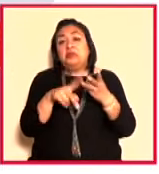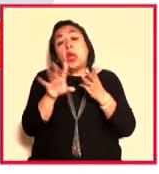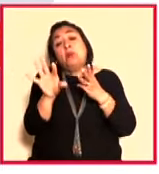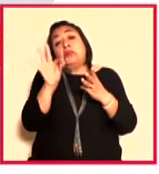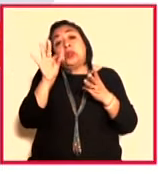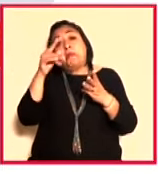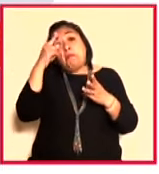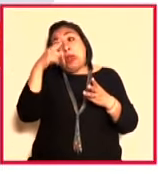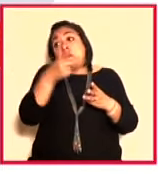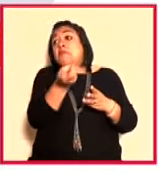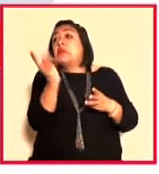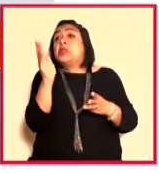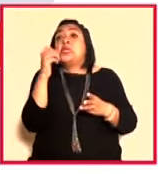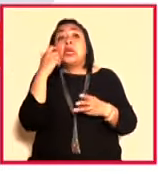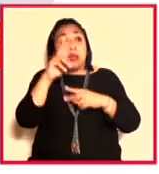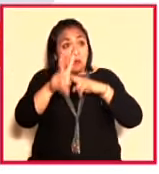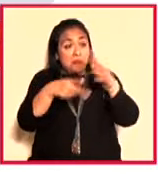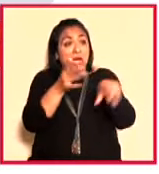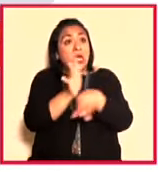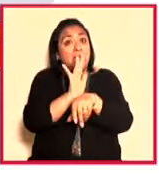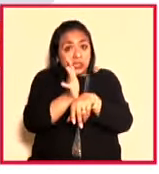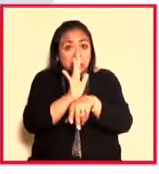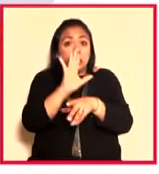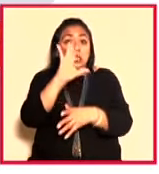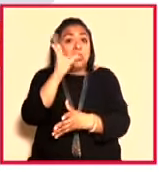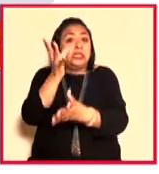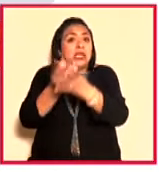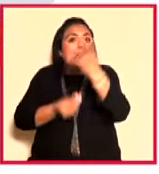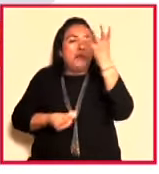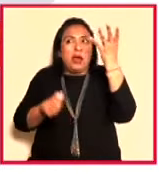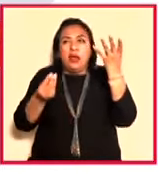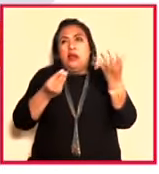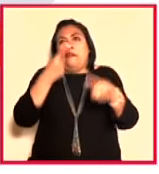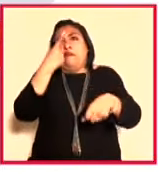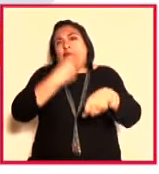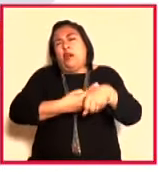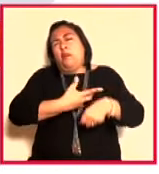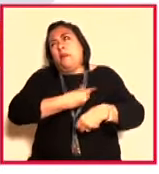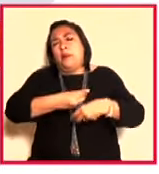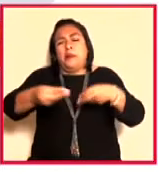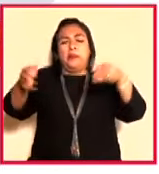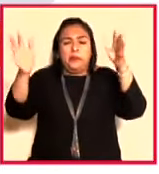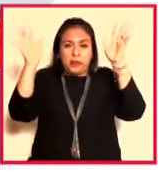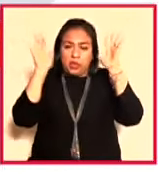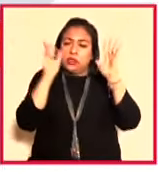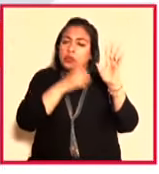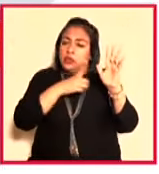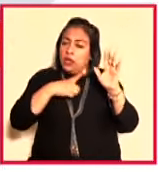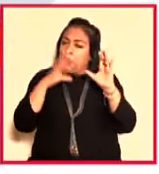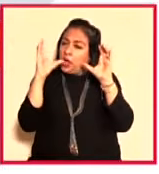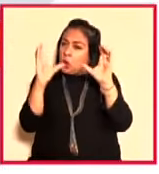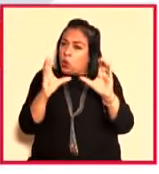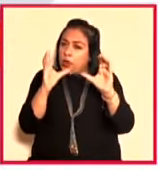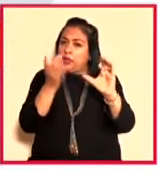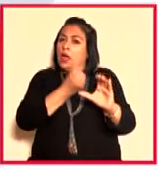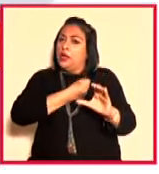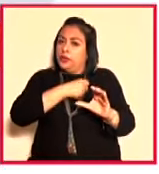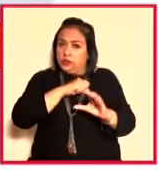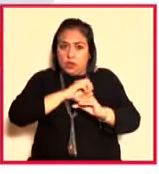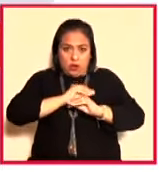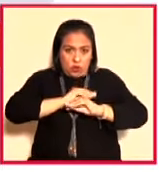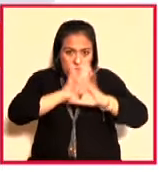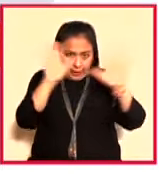que deseen ir al cine y darse una escapada, pues también de esta pandemia que estamos viviendo, evidentemente con todas las medidas de seguridad. Y